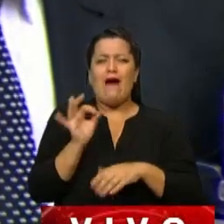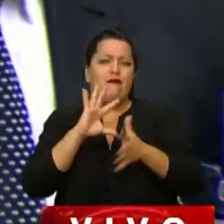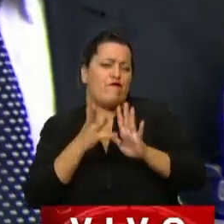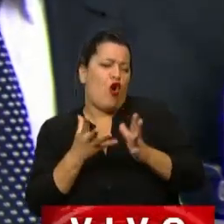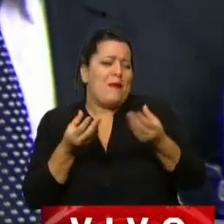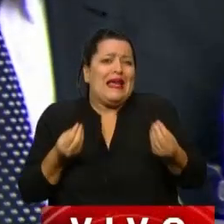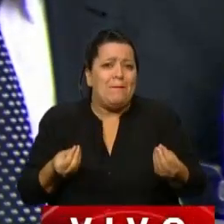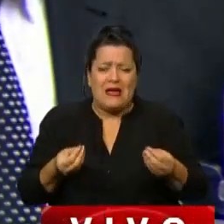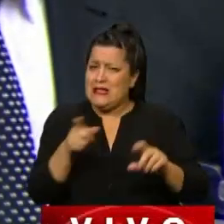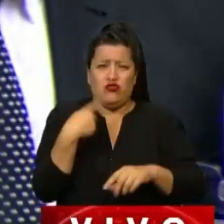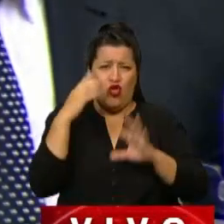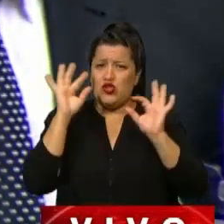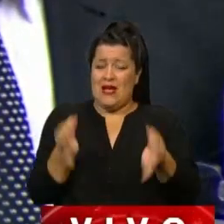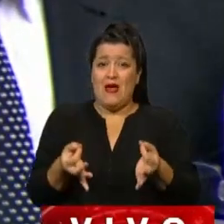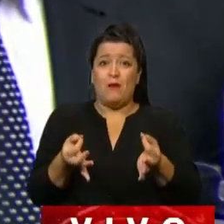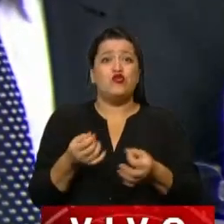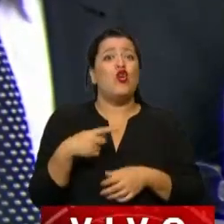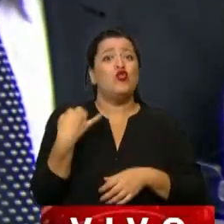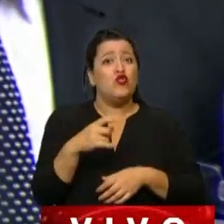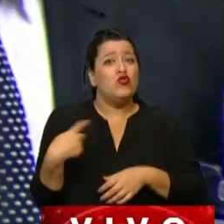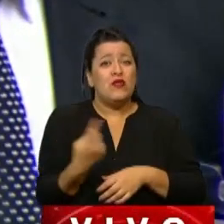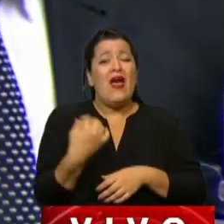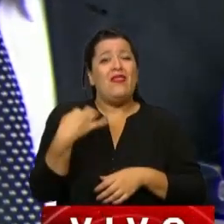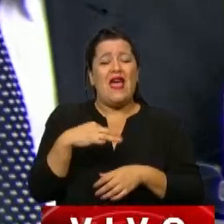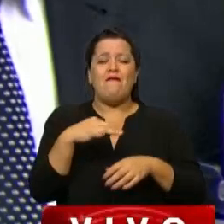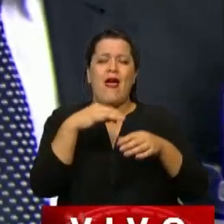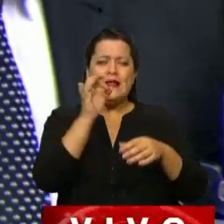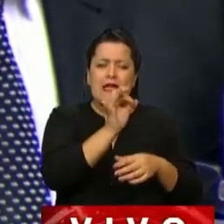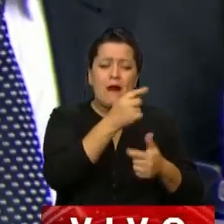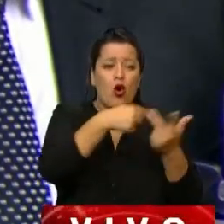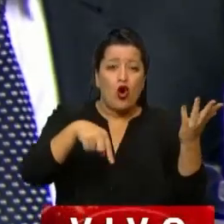diagnóstico, pasemos